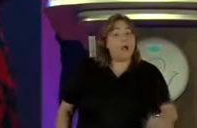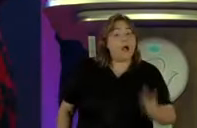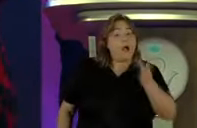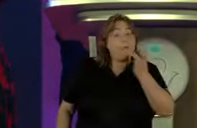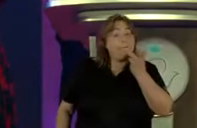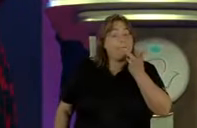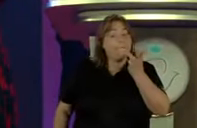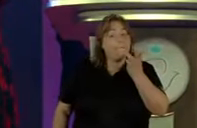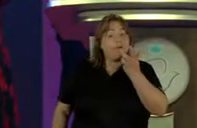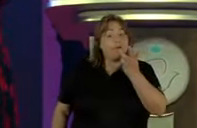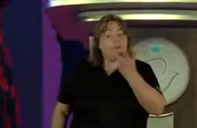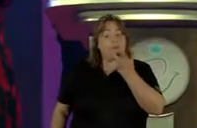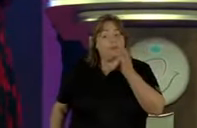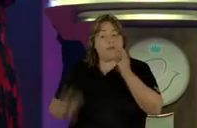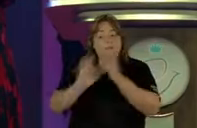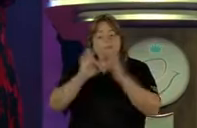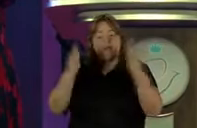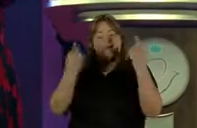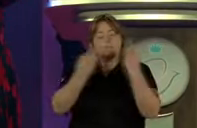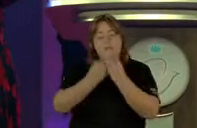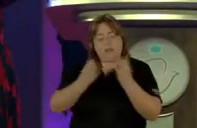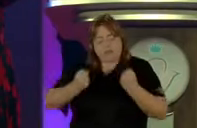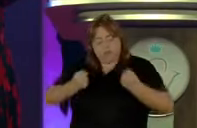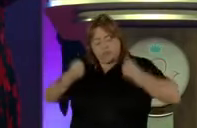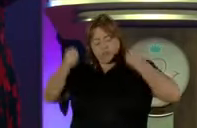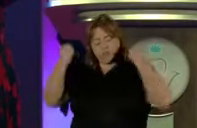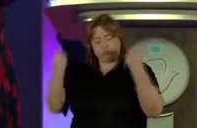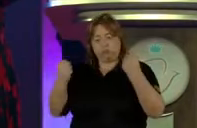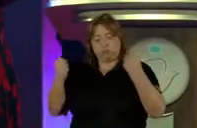La familia de la fe llega a ser tan y tan fuerte.